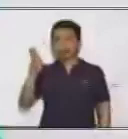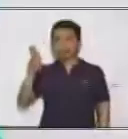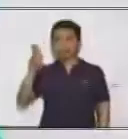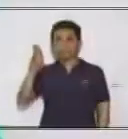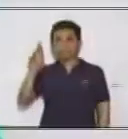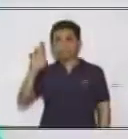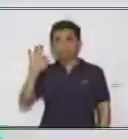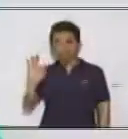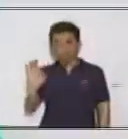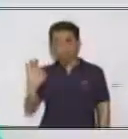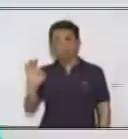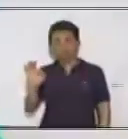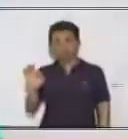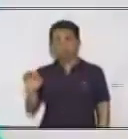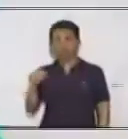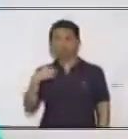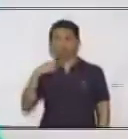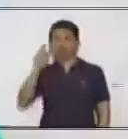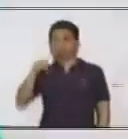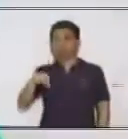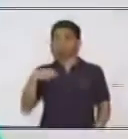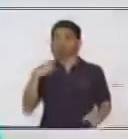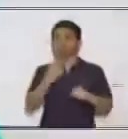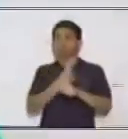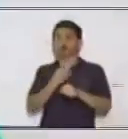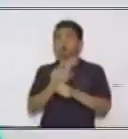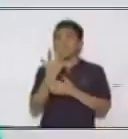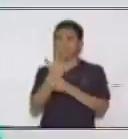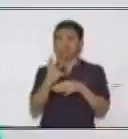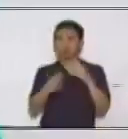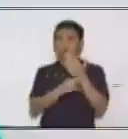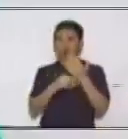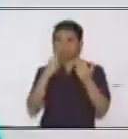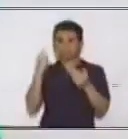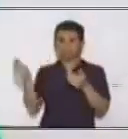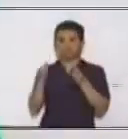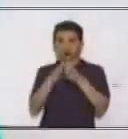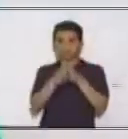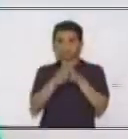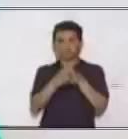vamos a usar son nuestras manos. Coloquémoslas así, por favor.